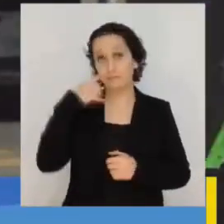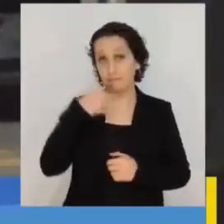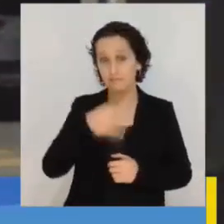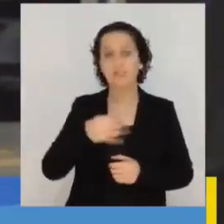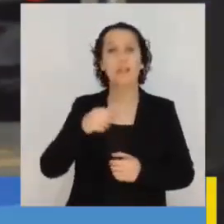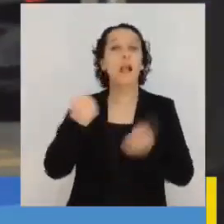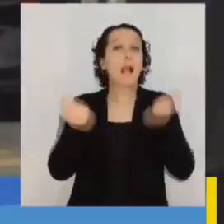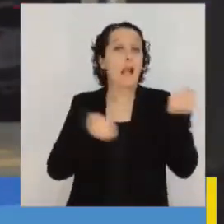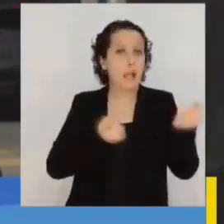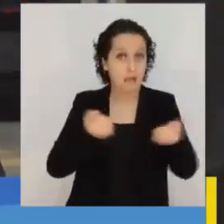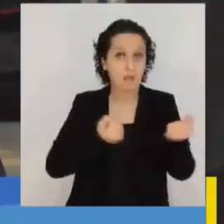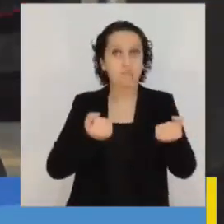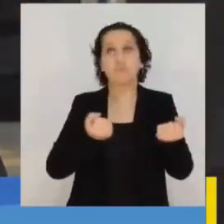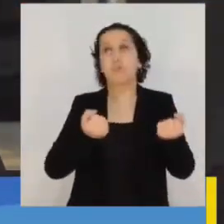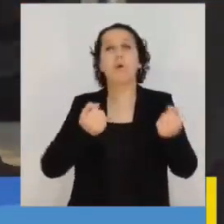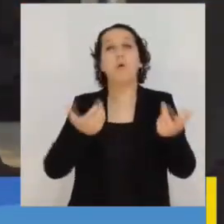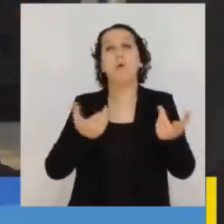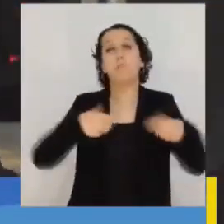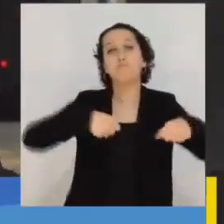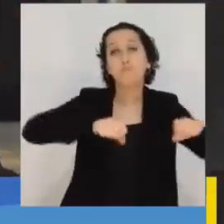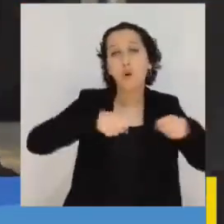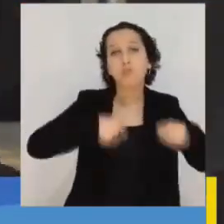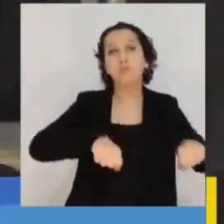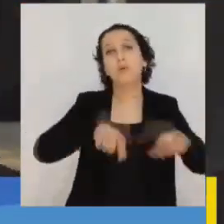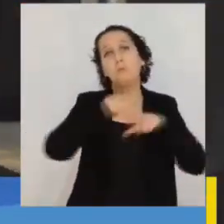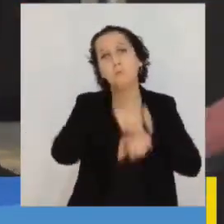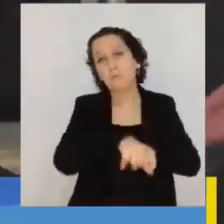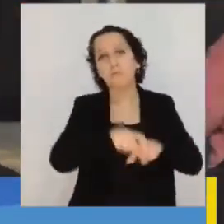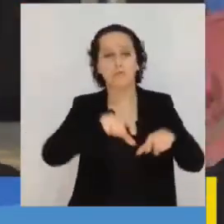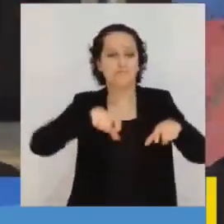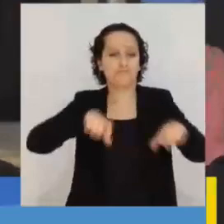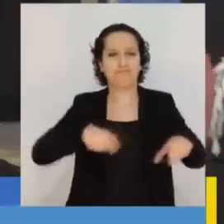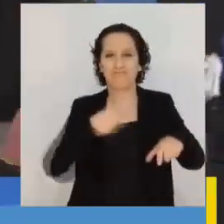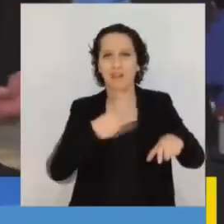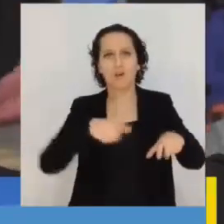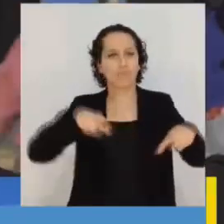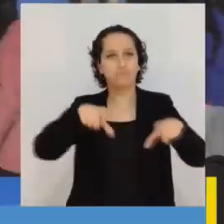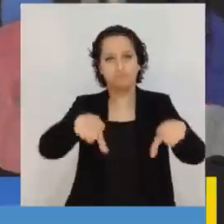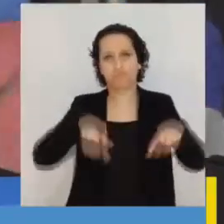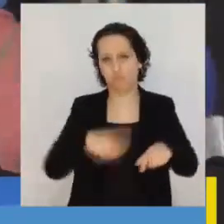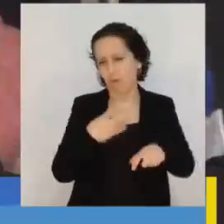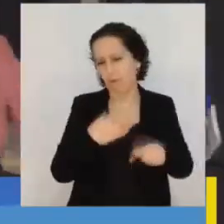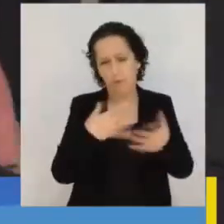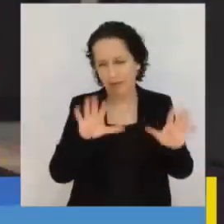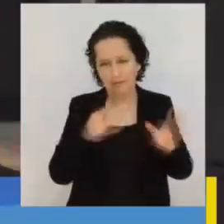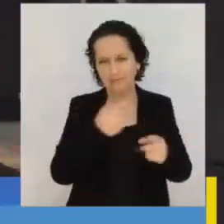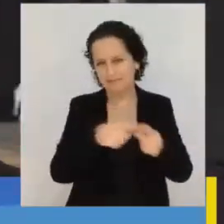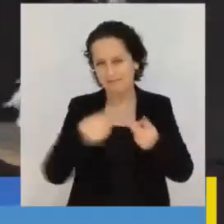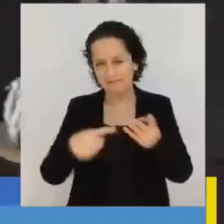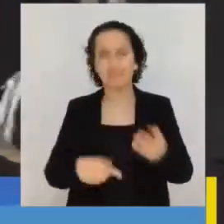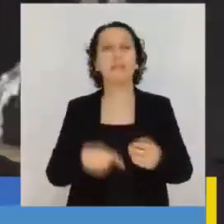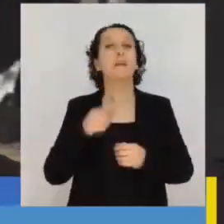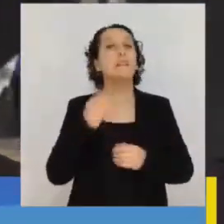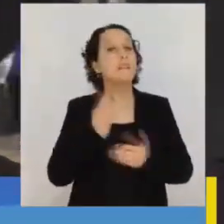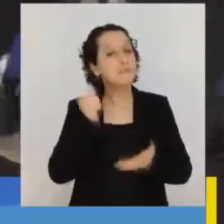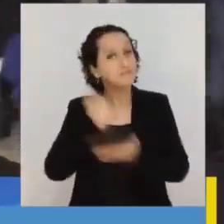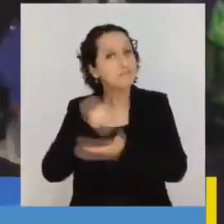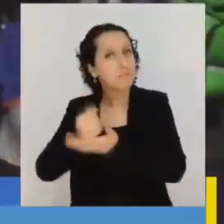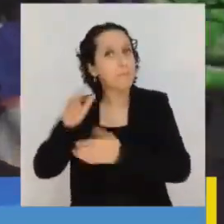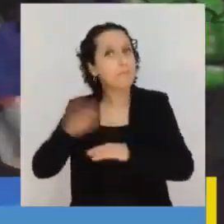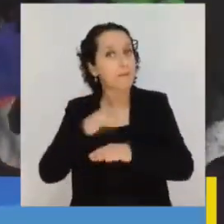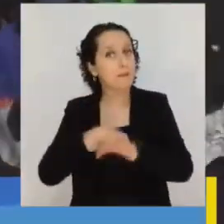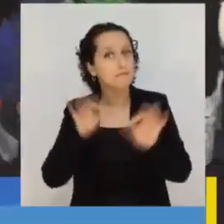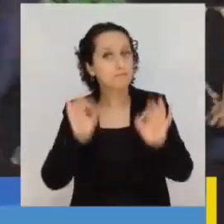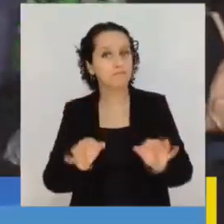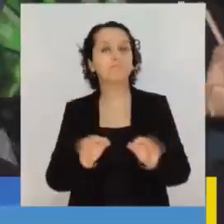vehículos, ya sean de 2, de 3 o de 4 ruedas, deben tener su documentación al día. Y para eso existen procedimientos que pueden